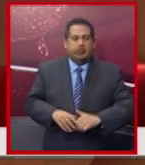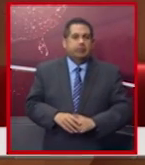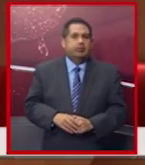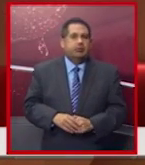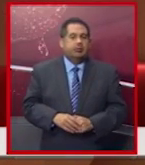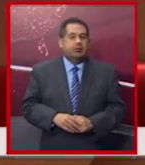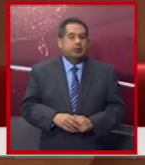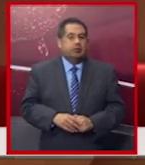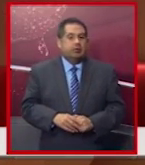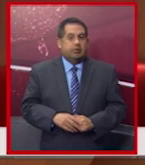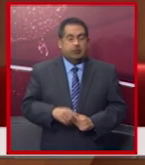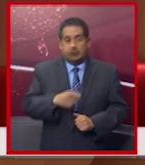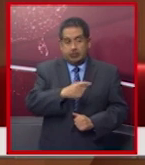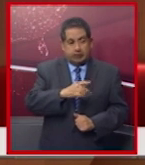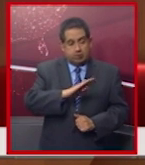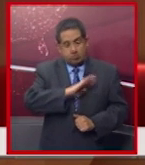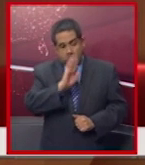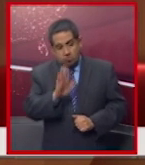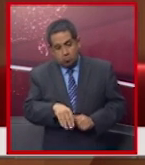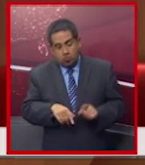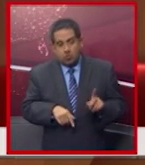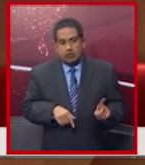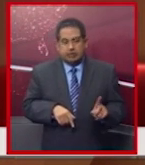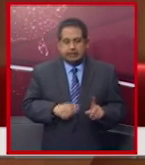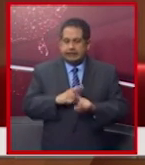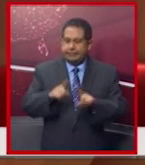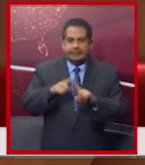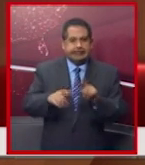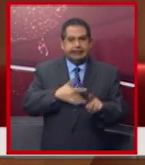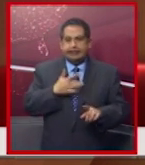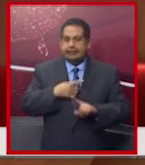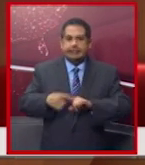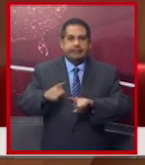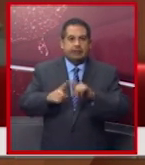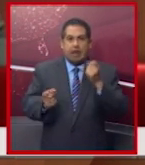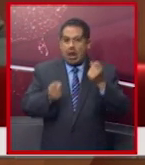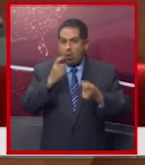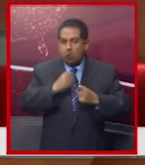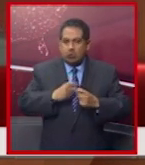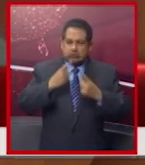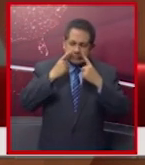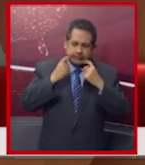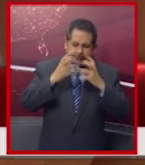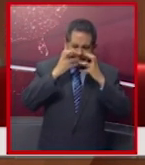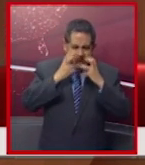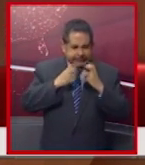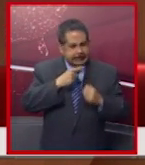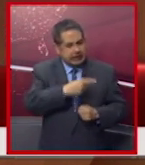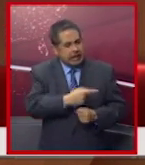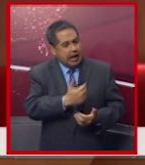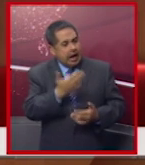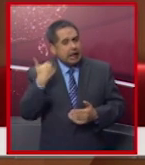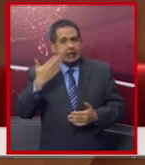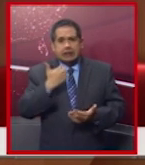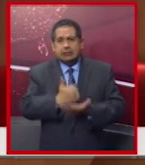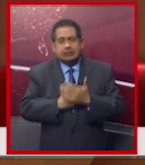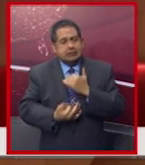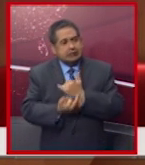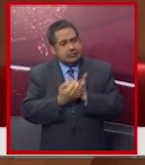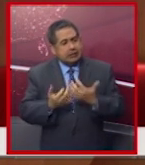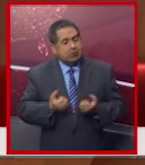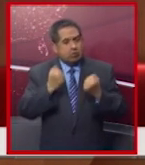Las reacciones a su muerte son diversas. Algunos lloran al combatiente que los liberó y